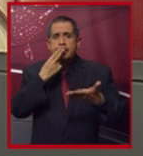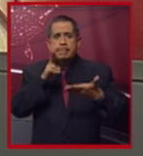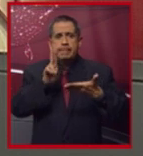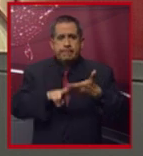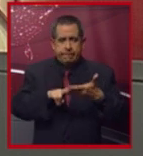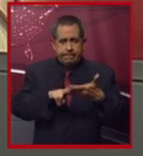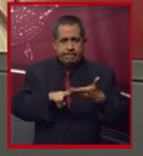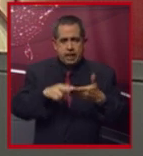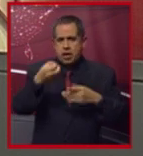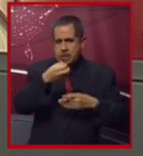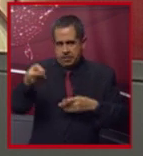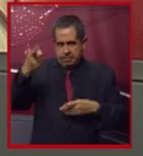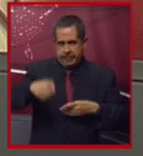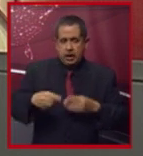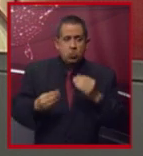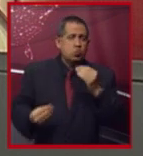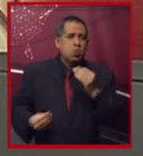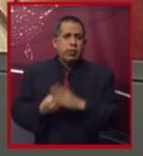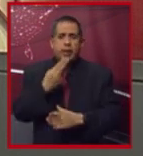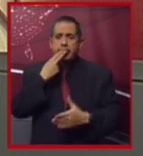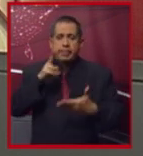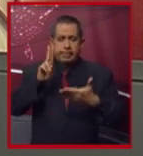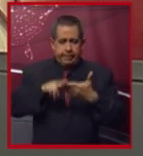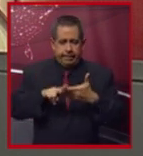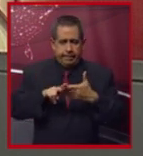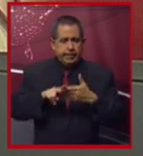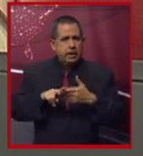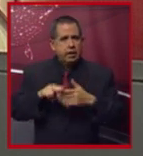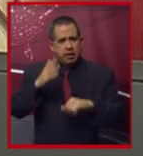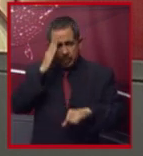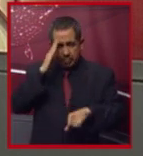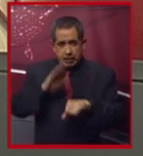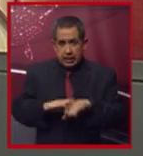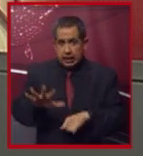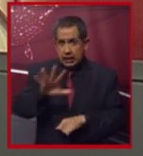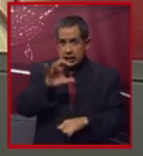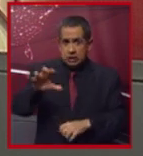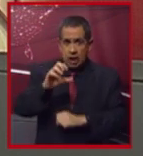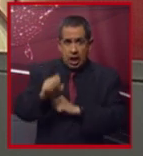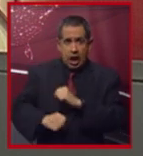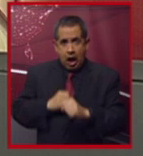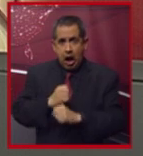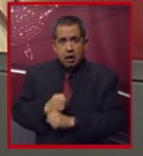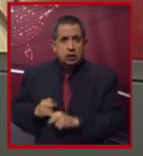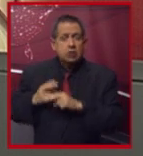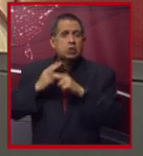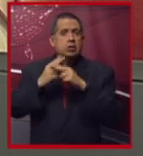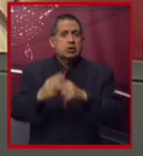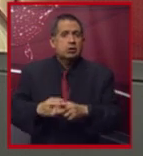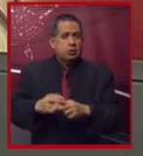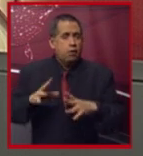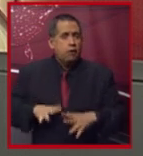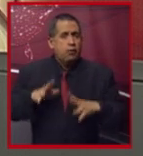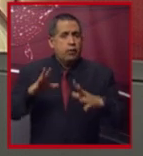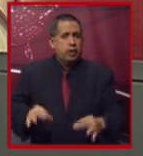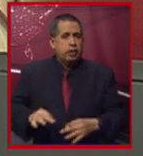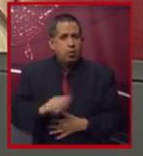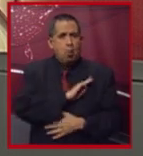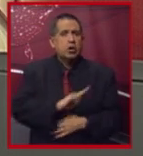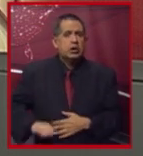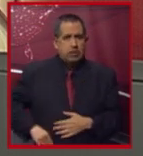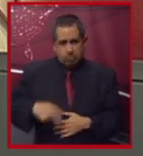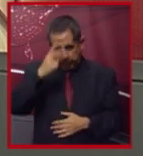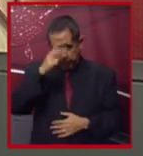se ordene la emisión de una estampilla postal, conmemorativa de los 500 años del establecimiento de los municipios en México, así